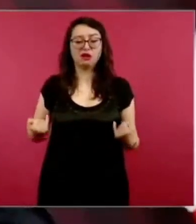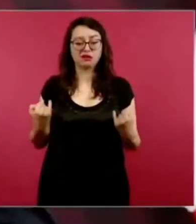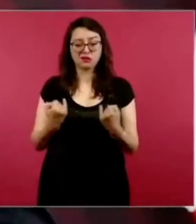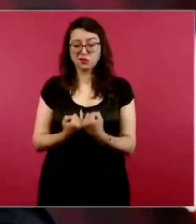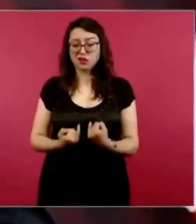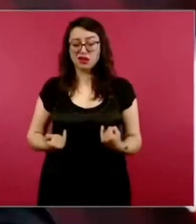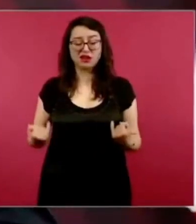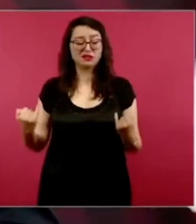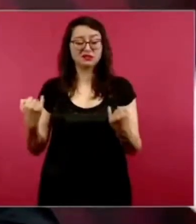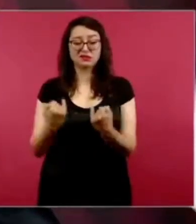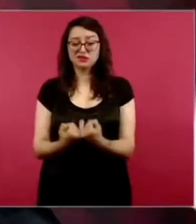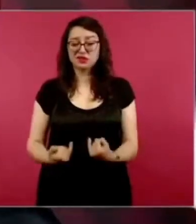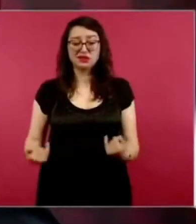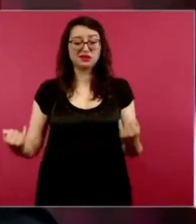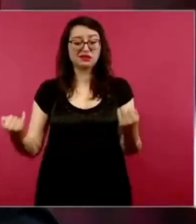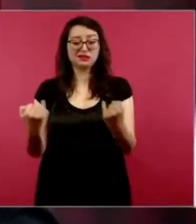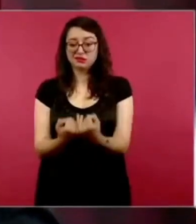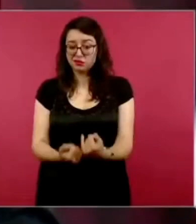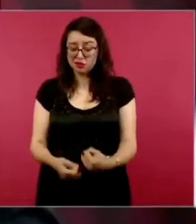ha habido